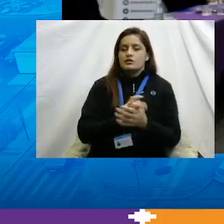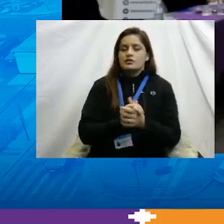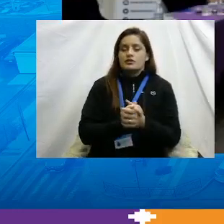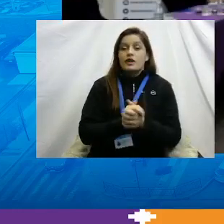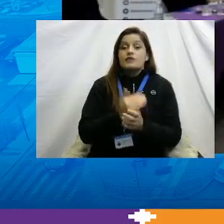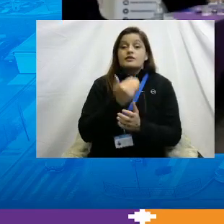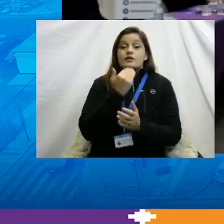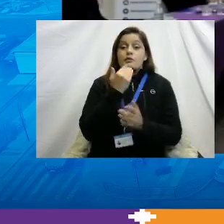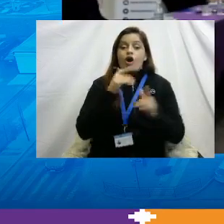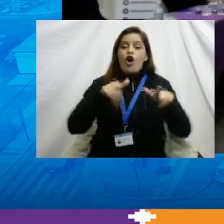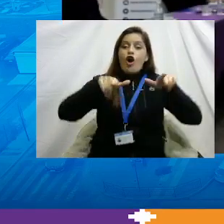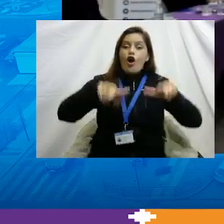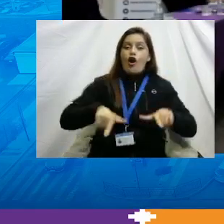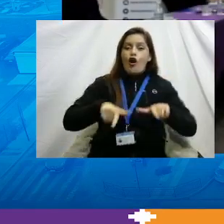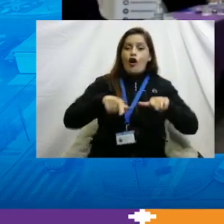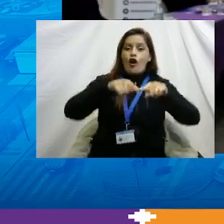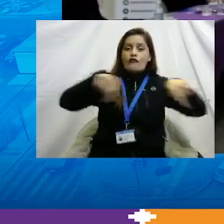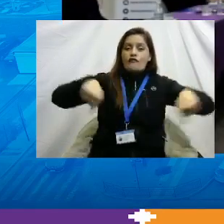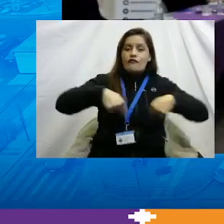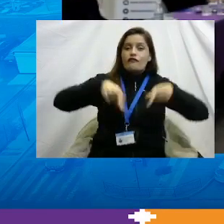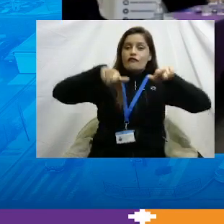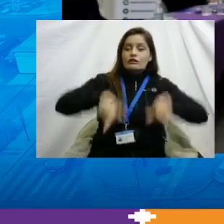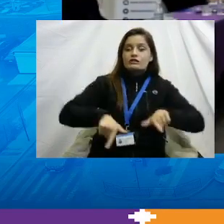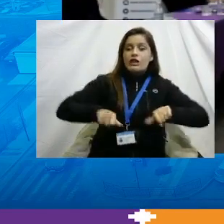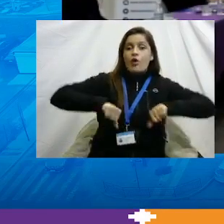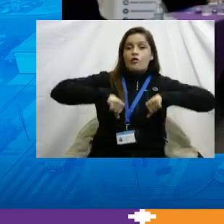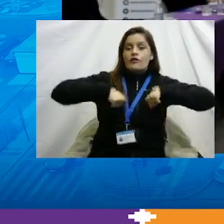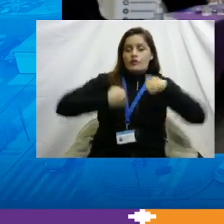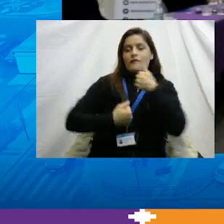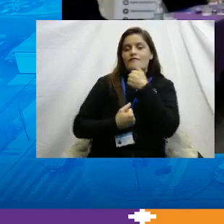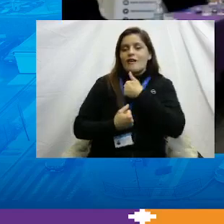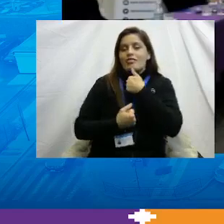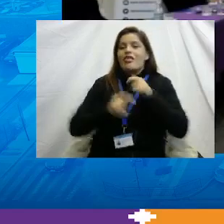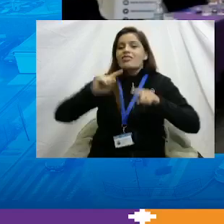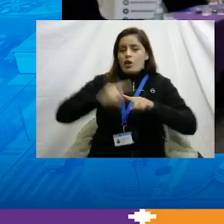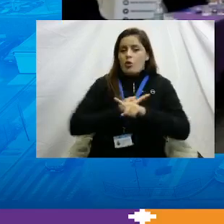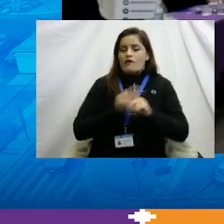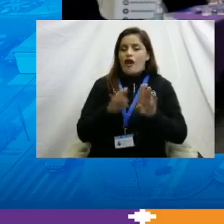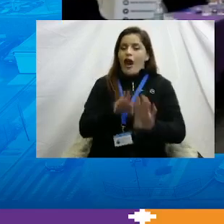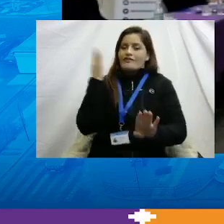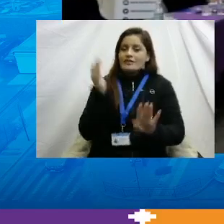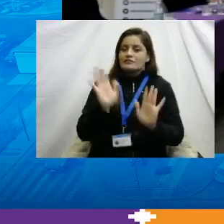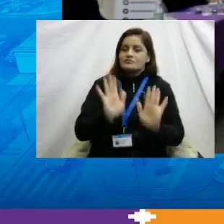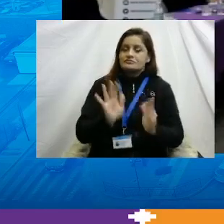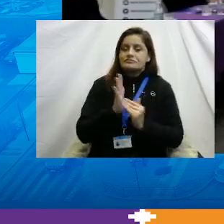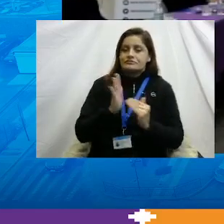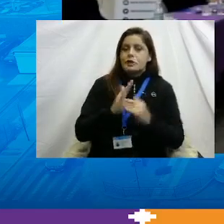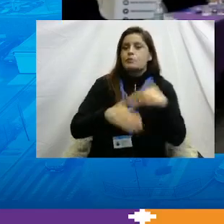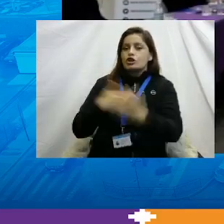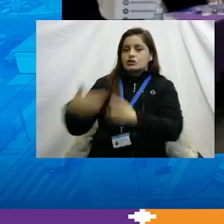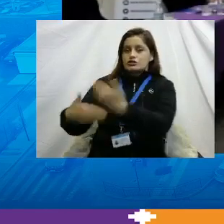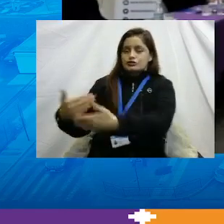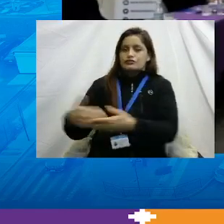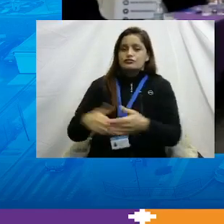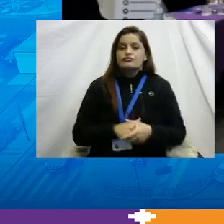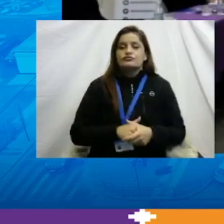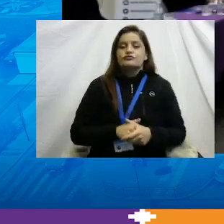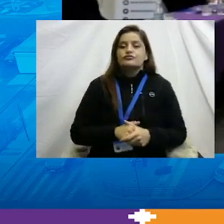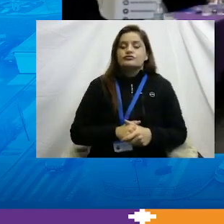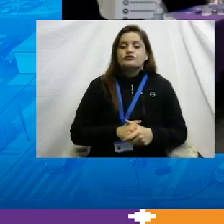la oficina de la juventud. Y eso por ahora, concejal. Creo que hay respuesta de